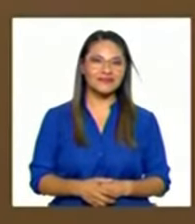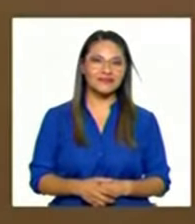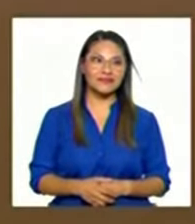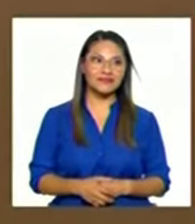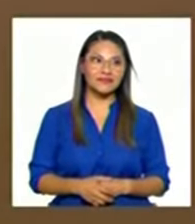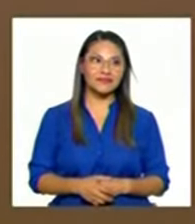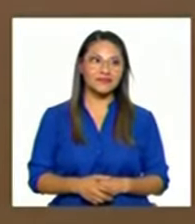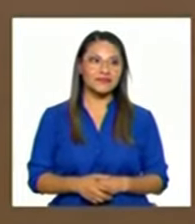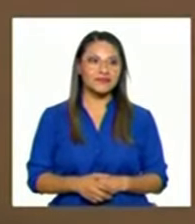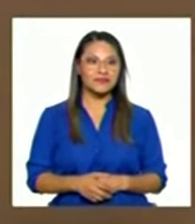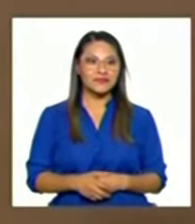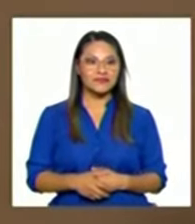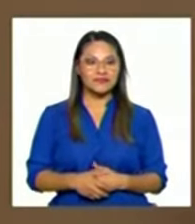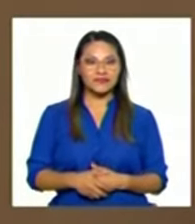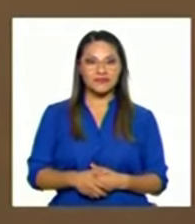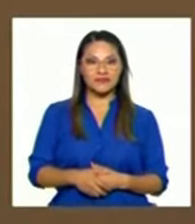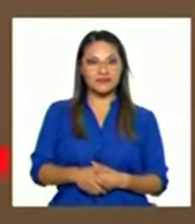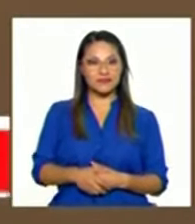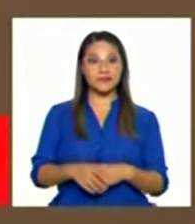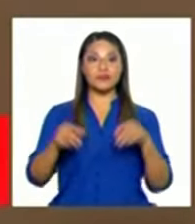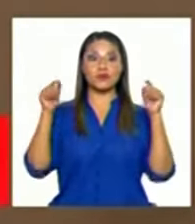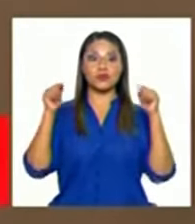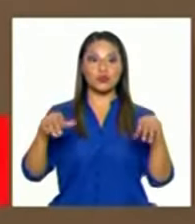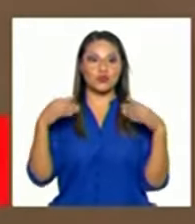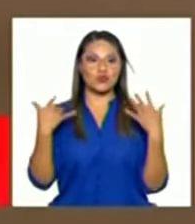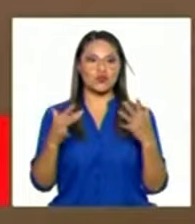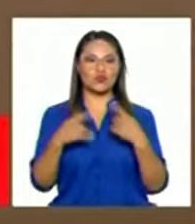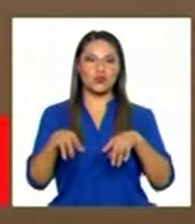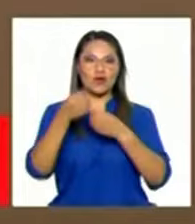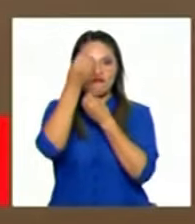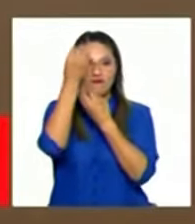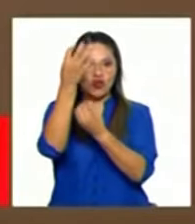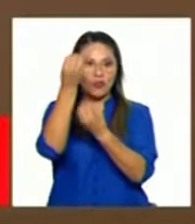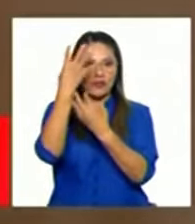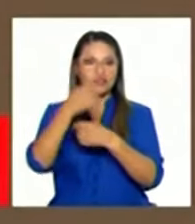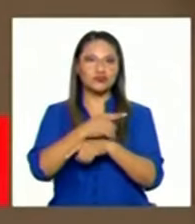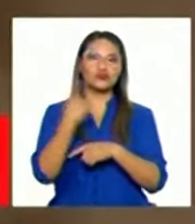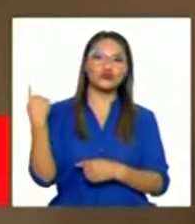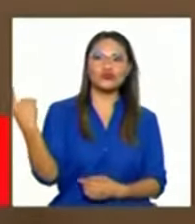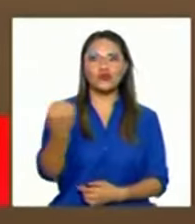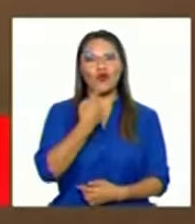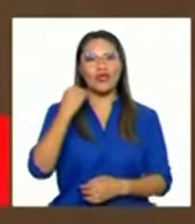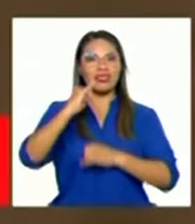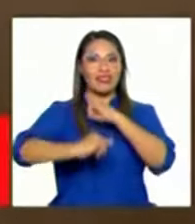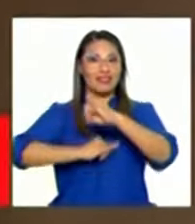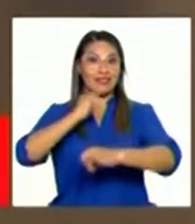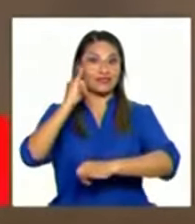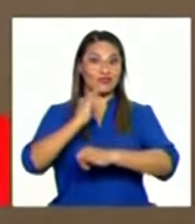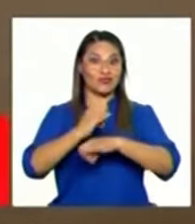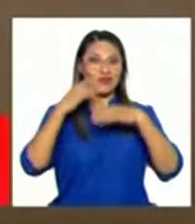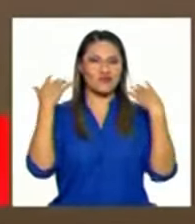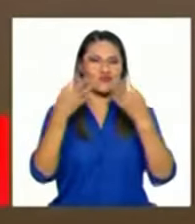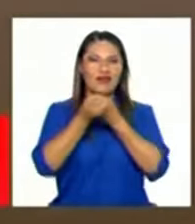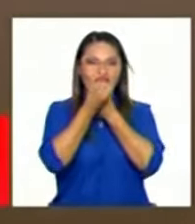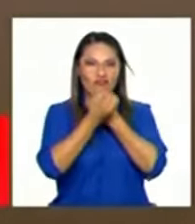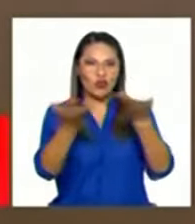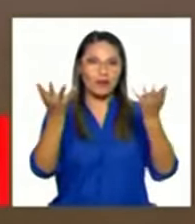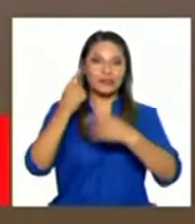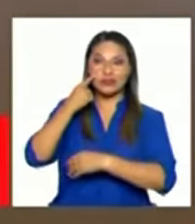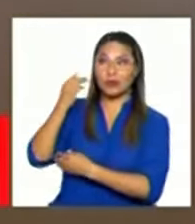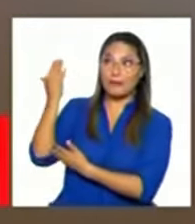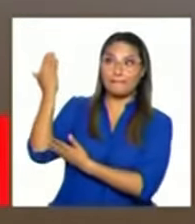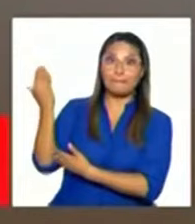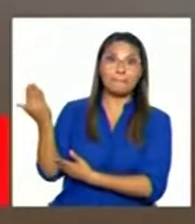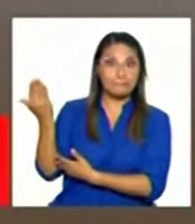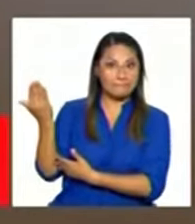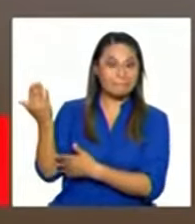Y empezamos como todas las noches con una noticia impactante, imágenes que llegan del ámbito internacional, porque lo que usted está apreciando en estos